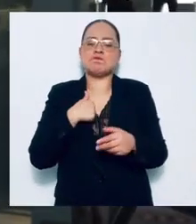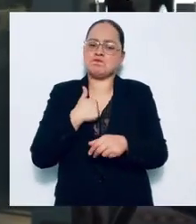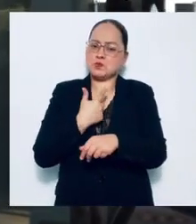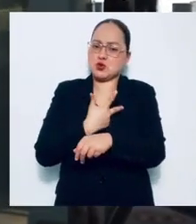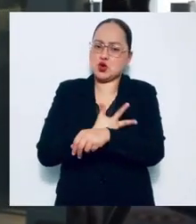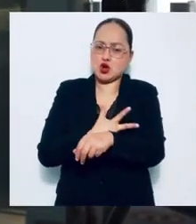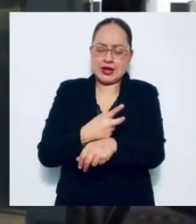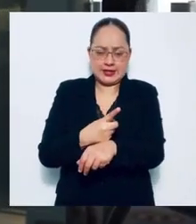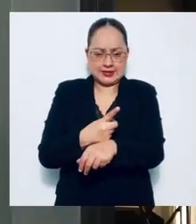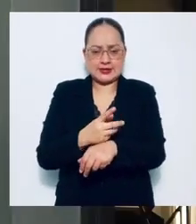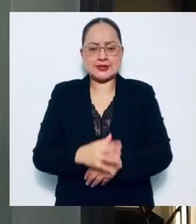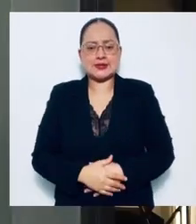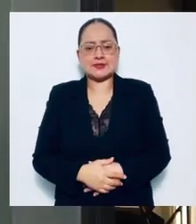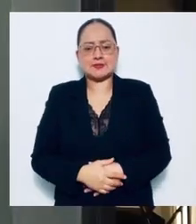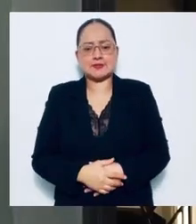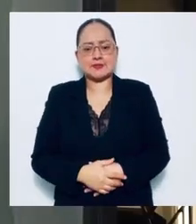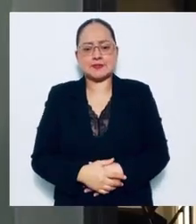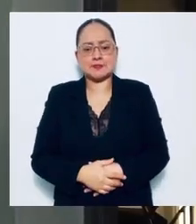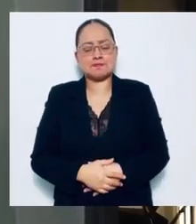honradez,